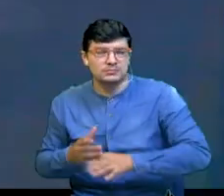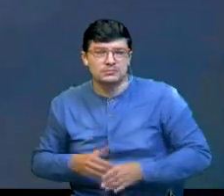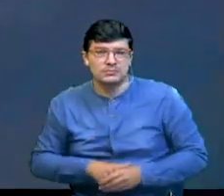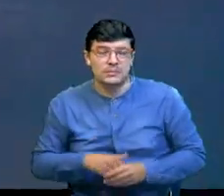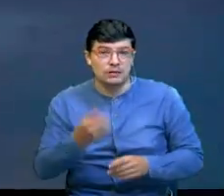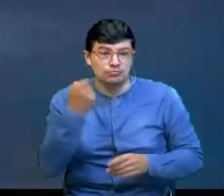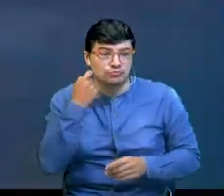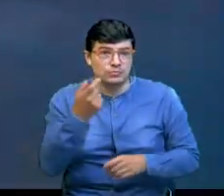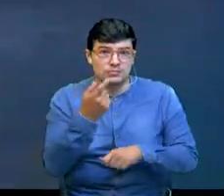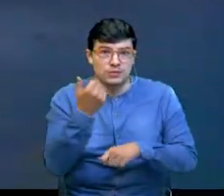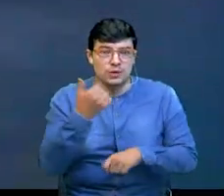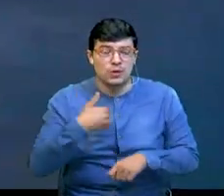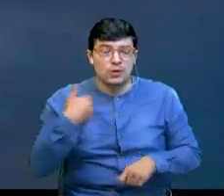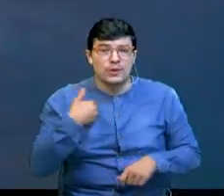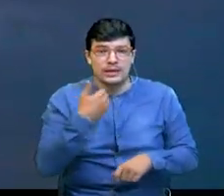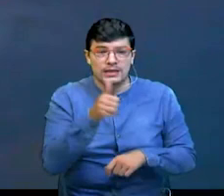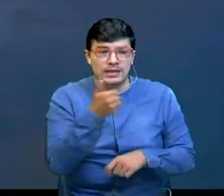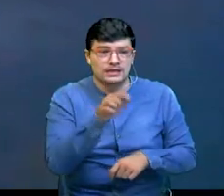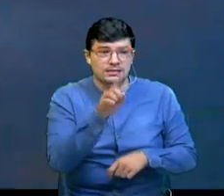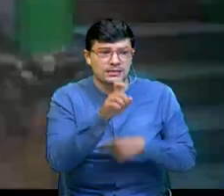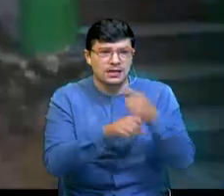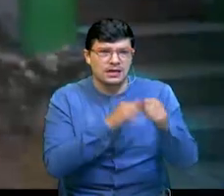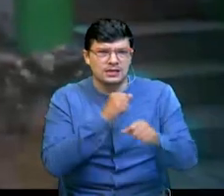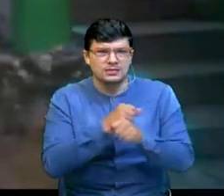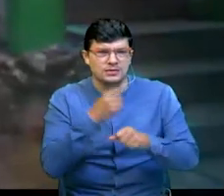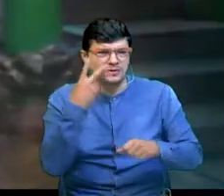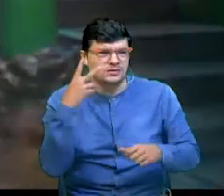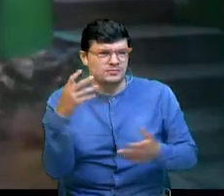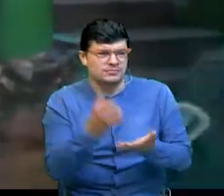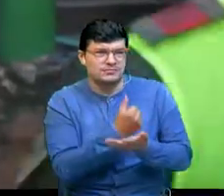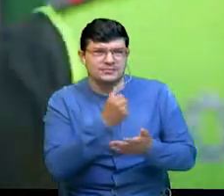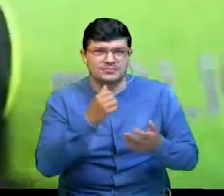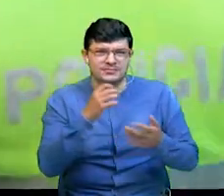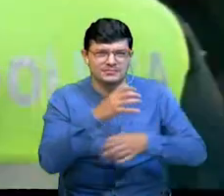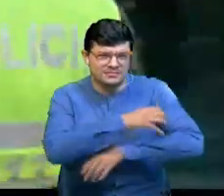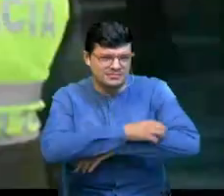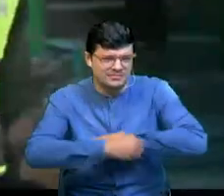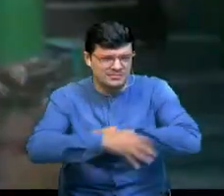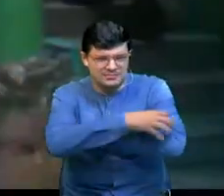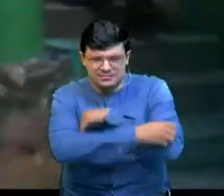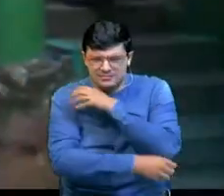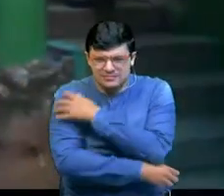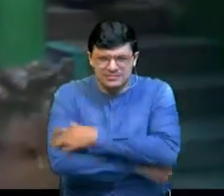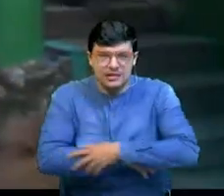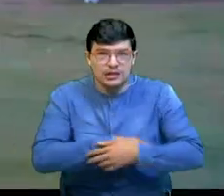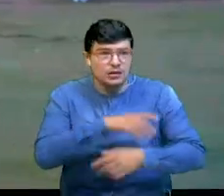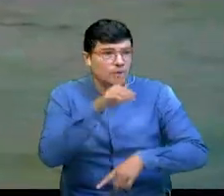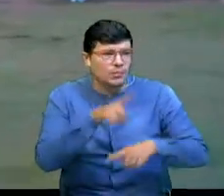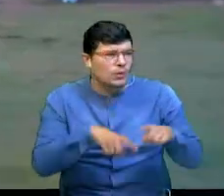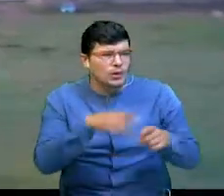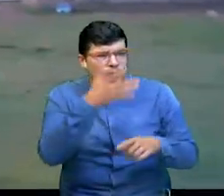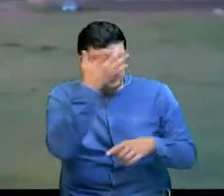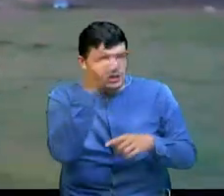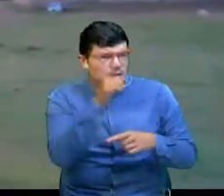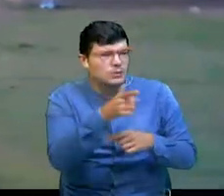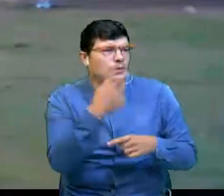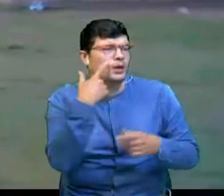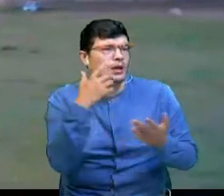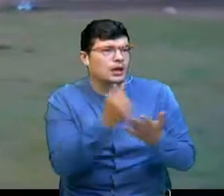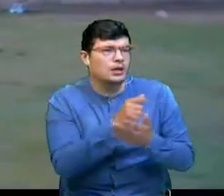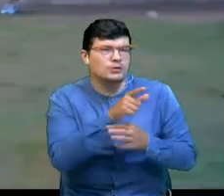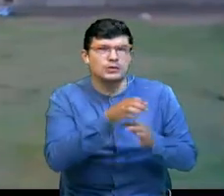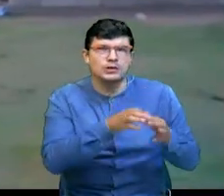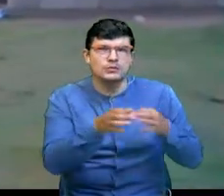que una menor de 16 años fue encontrada con varias raspaduras en sus brazos luego que no pudiera explicar por qué razón apareció en